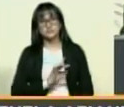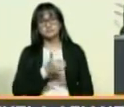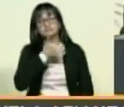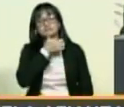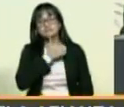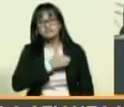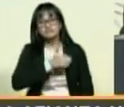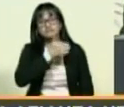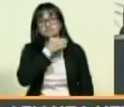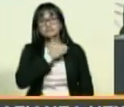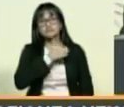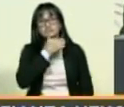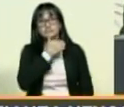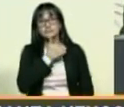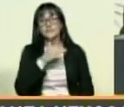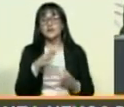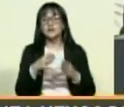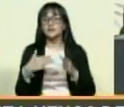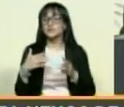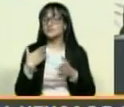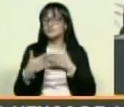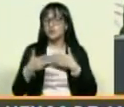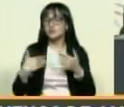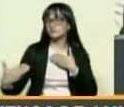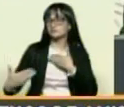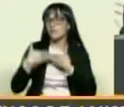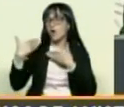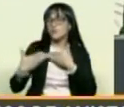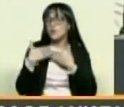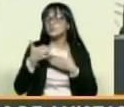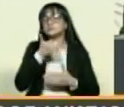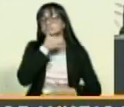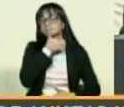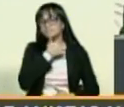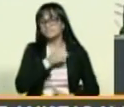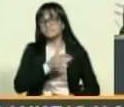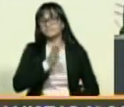resistencia a todos esos embates de la naturaleza y